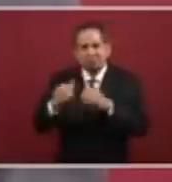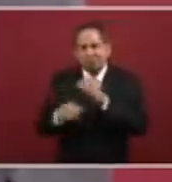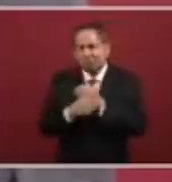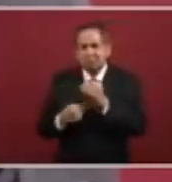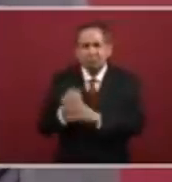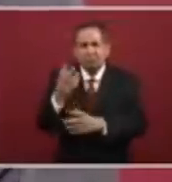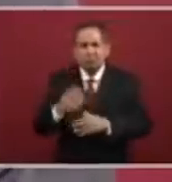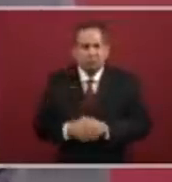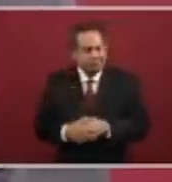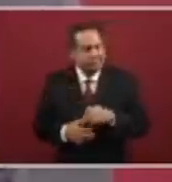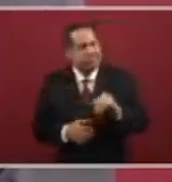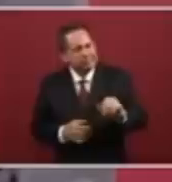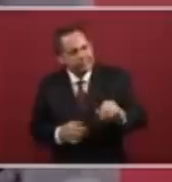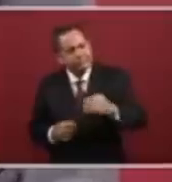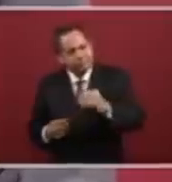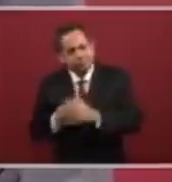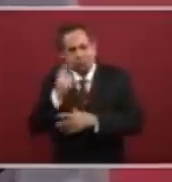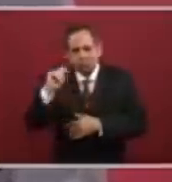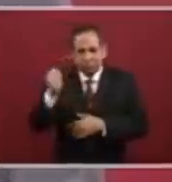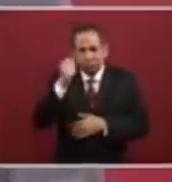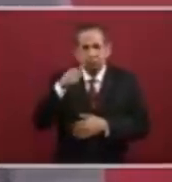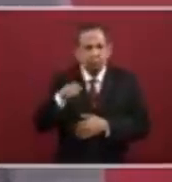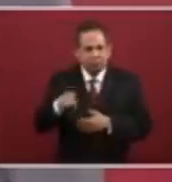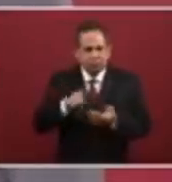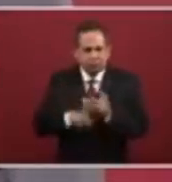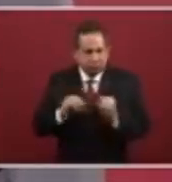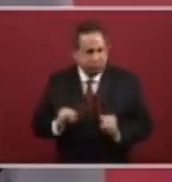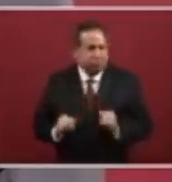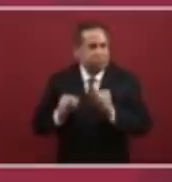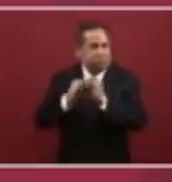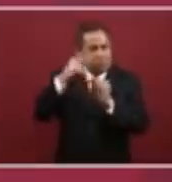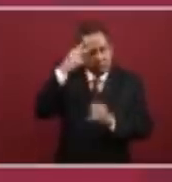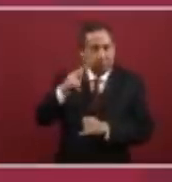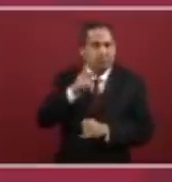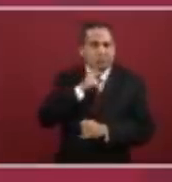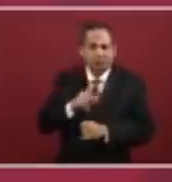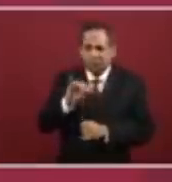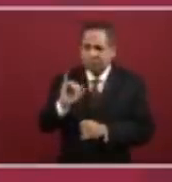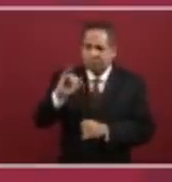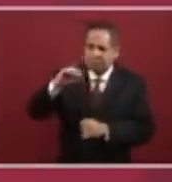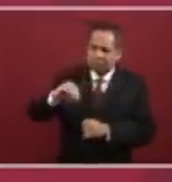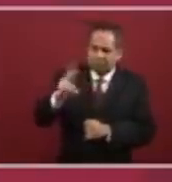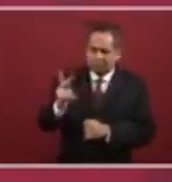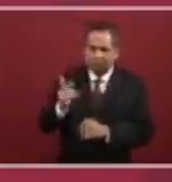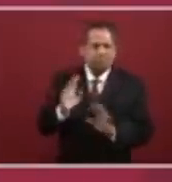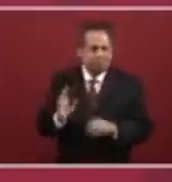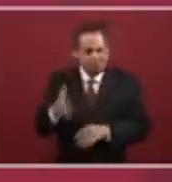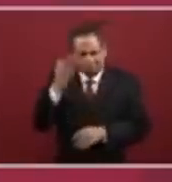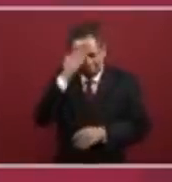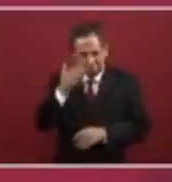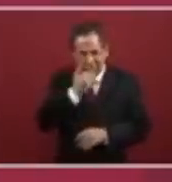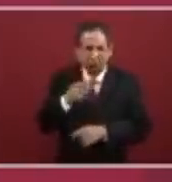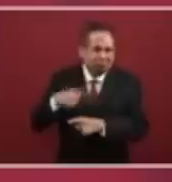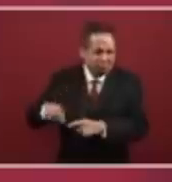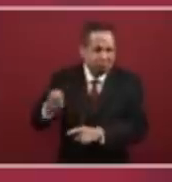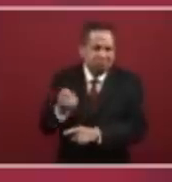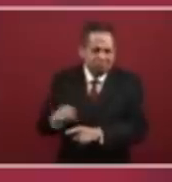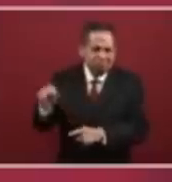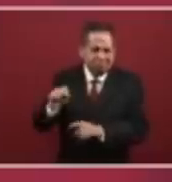nuevas tecnologías que tiene el Instituto Mexicano del Petróleo, que ya se dominan,